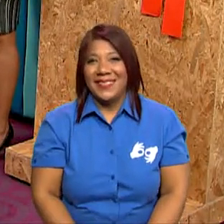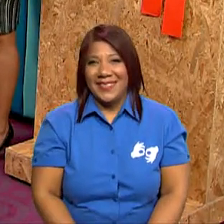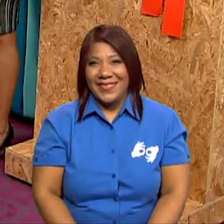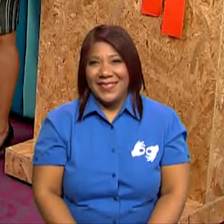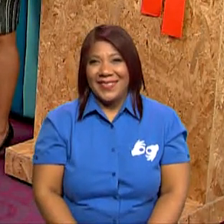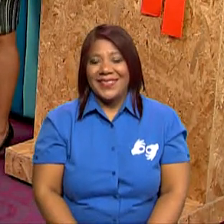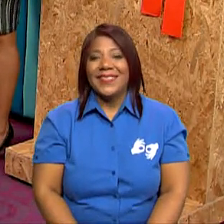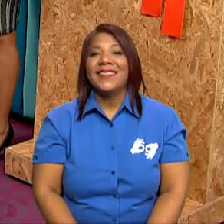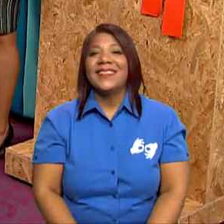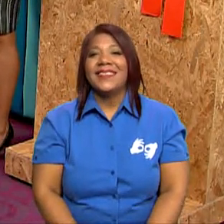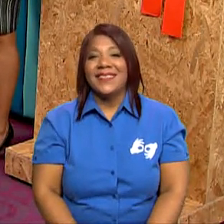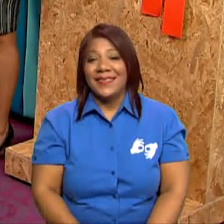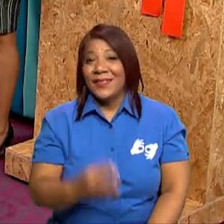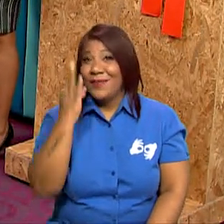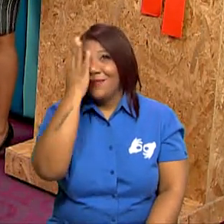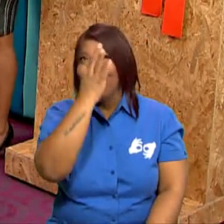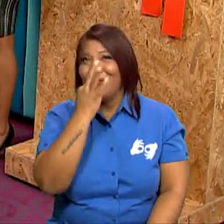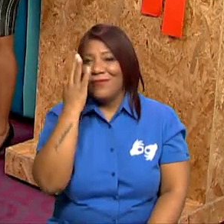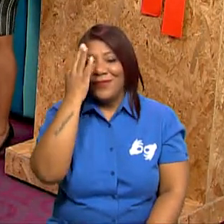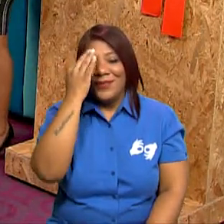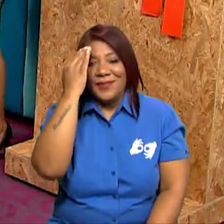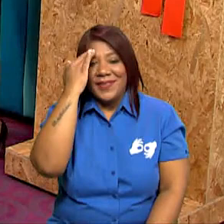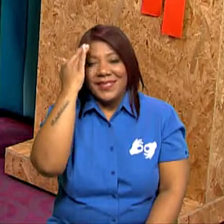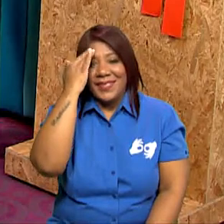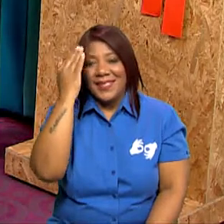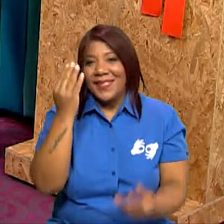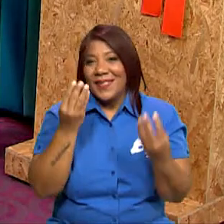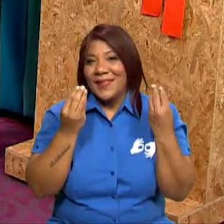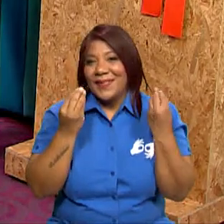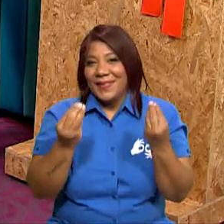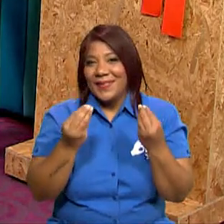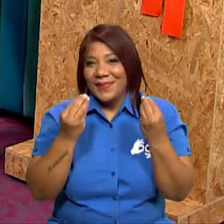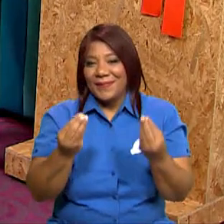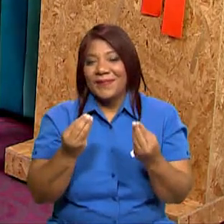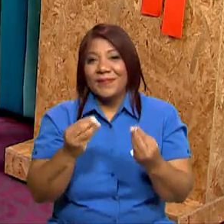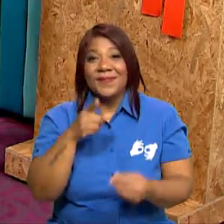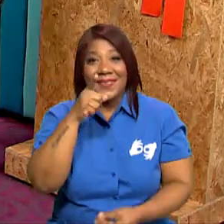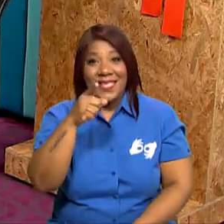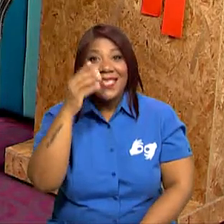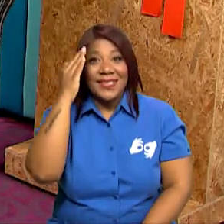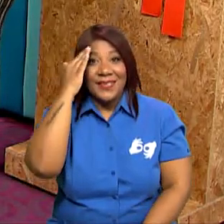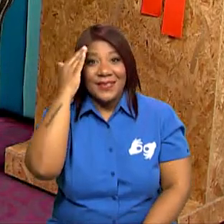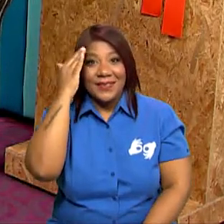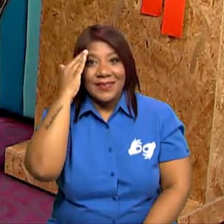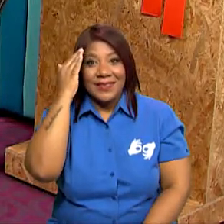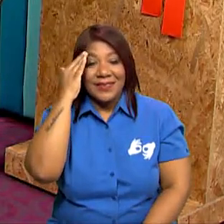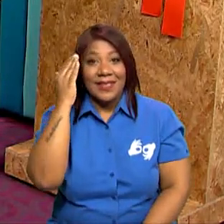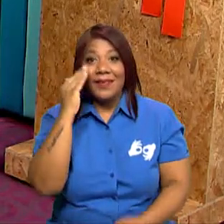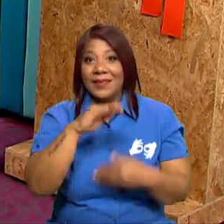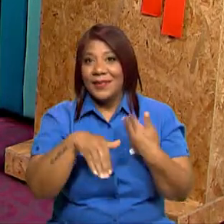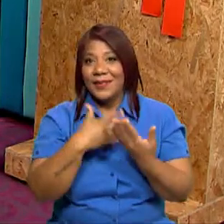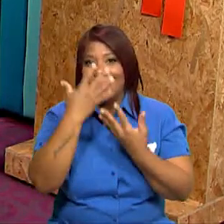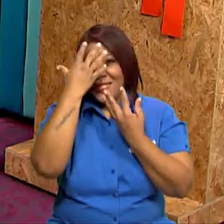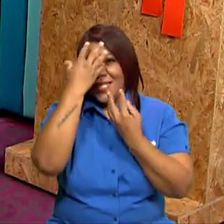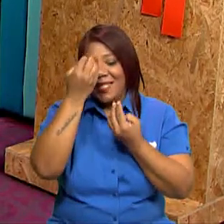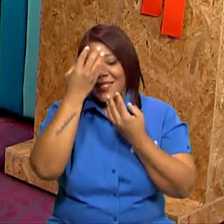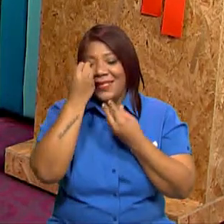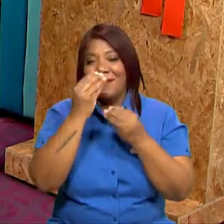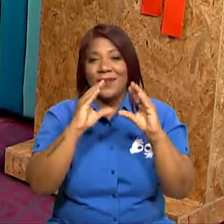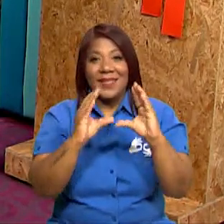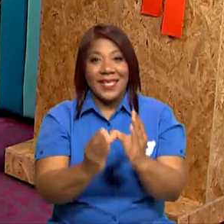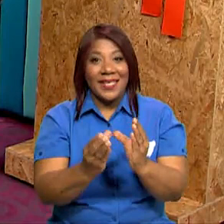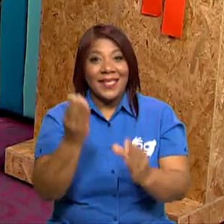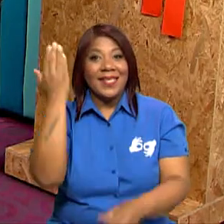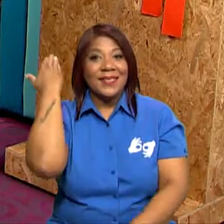60%, Fluffy, muy bien. Aquí nos escribe también, pero seguro los chicos ya están recordando todos esos datos. ¿Y por qué es importante?